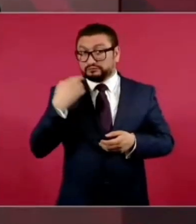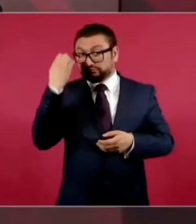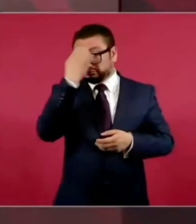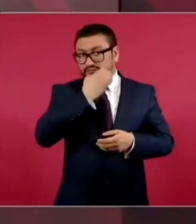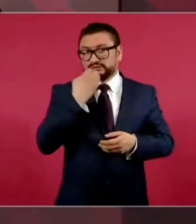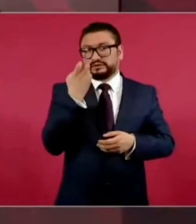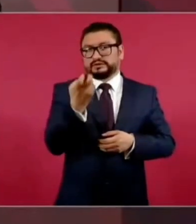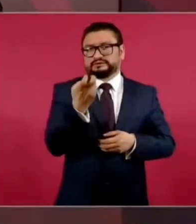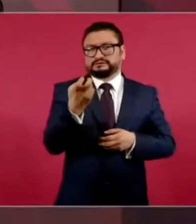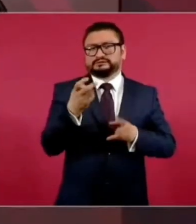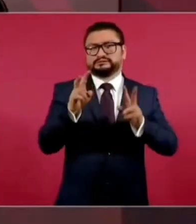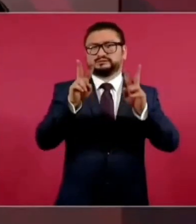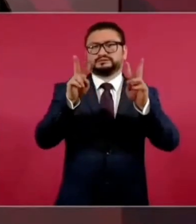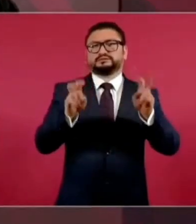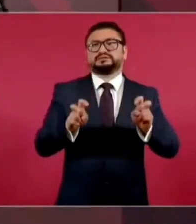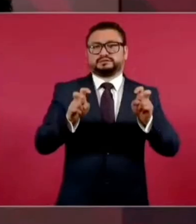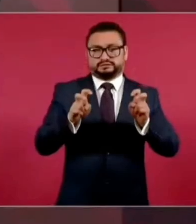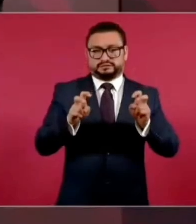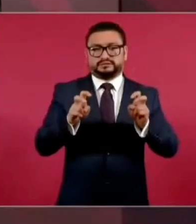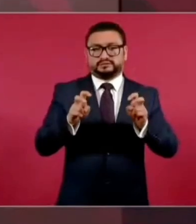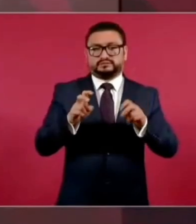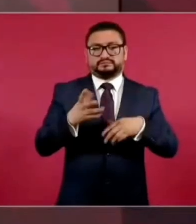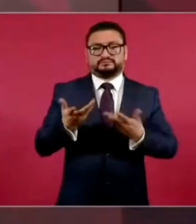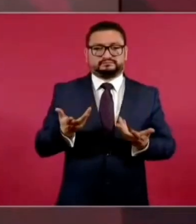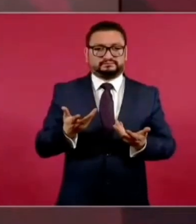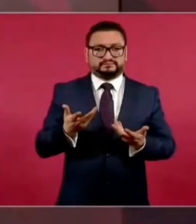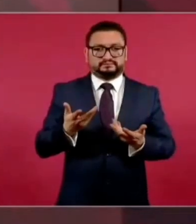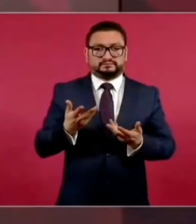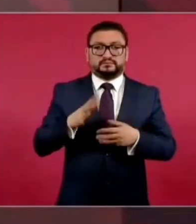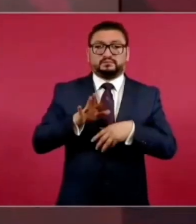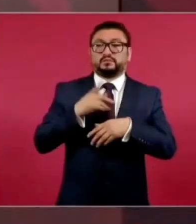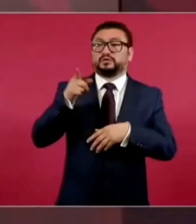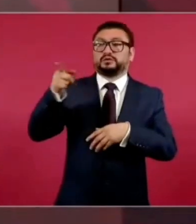esta dependencia pantalla